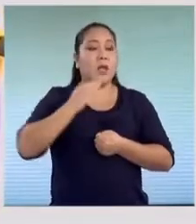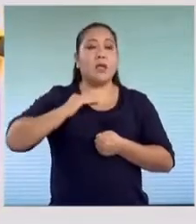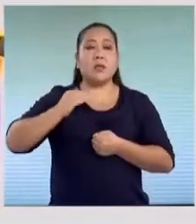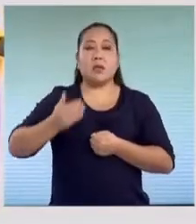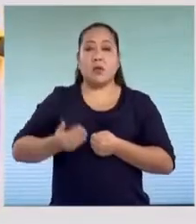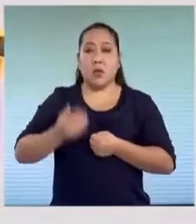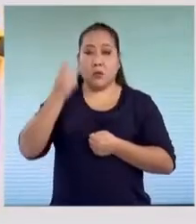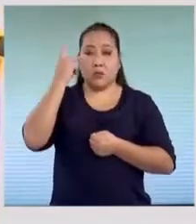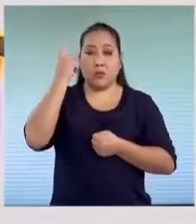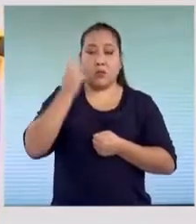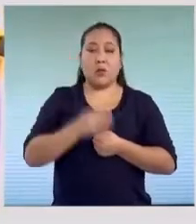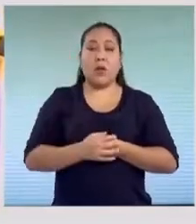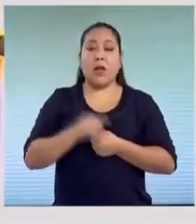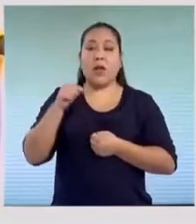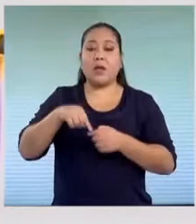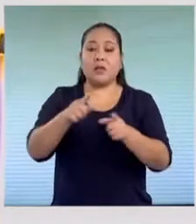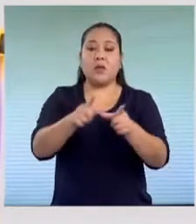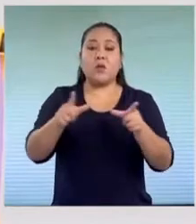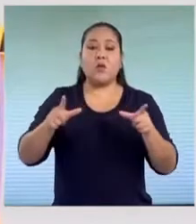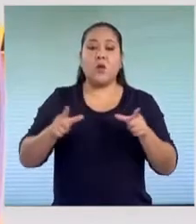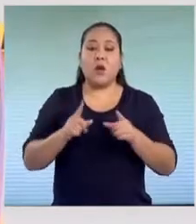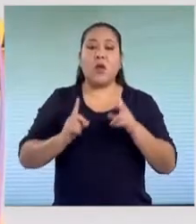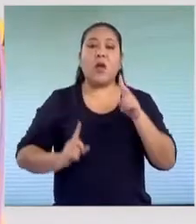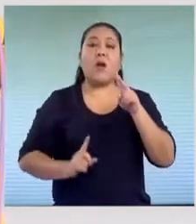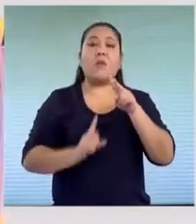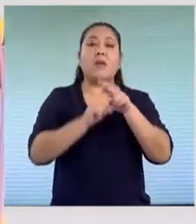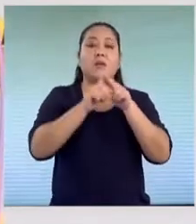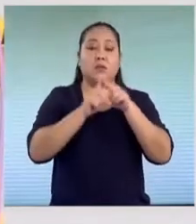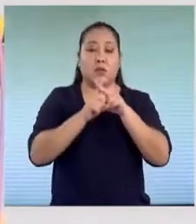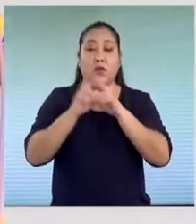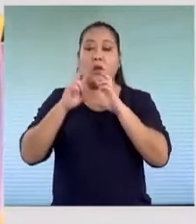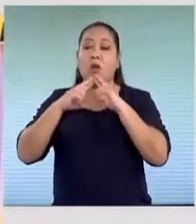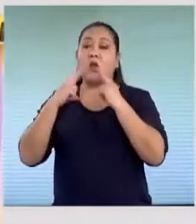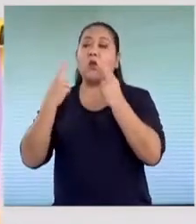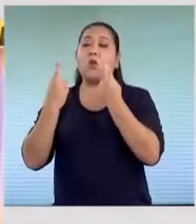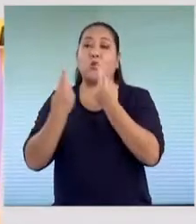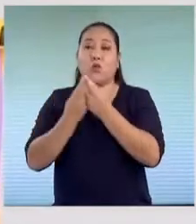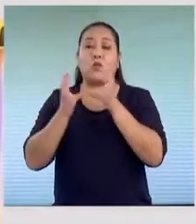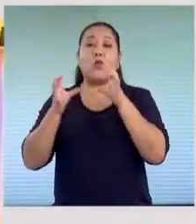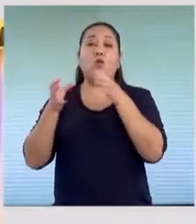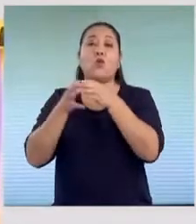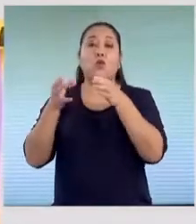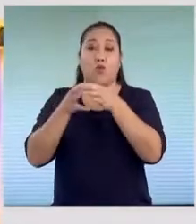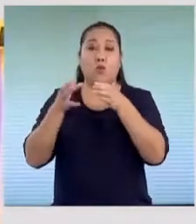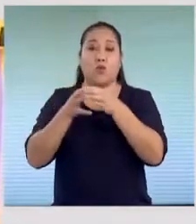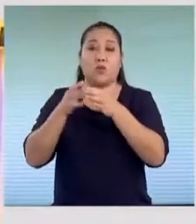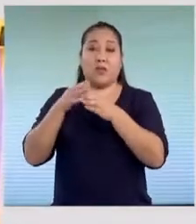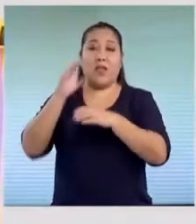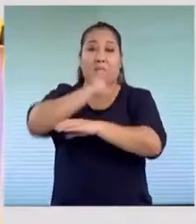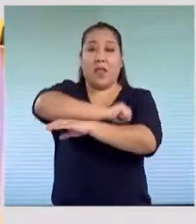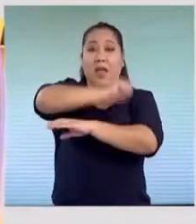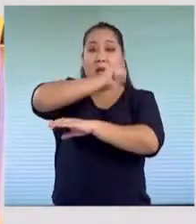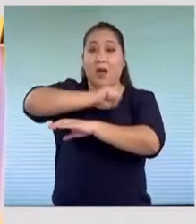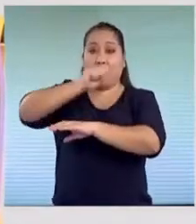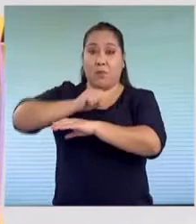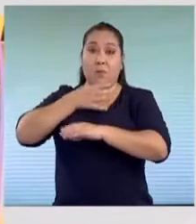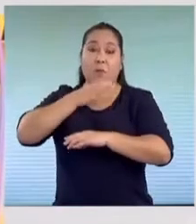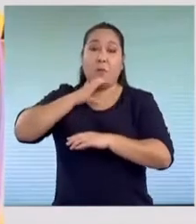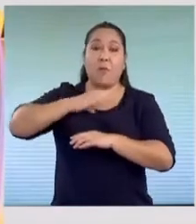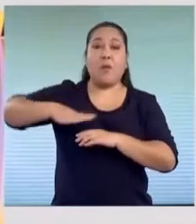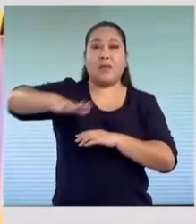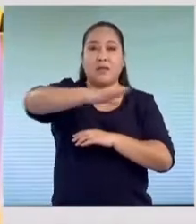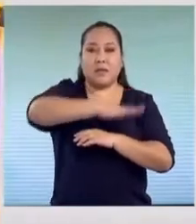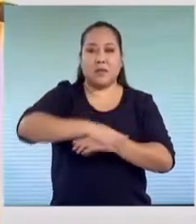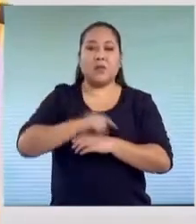Fujimori, a la cuna de las rondas campesinas, que hemos contribuido no solamente con el terrorismo, sino con las grandes lacras sociales